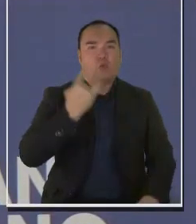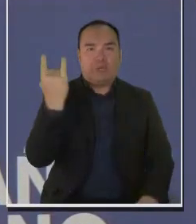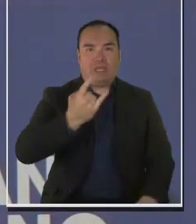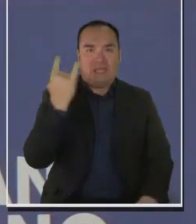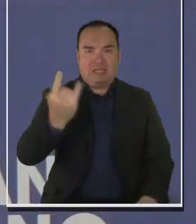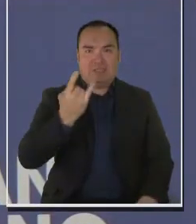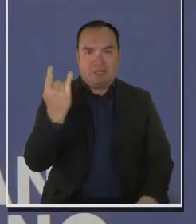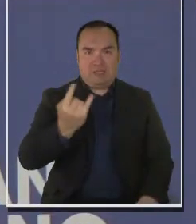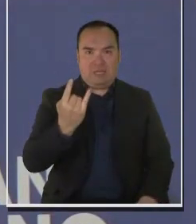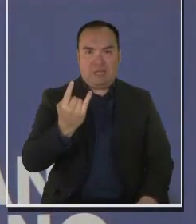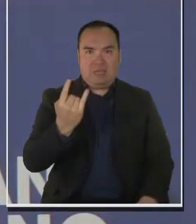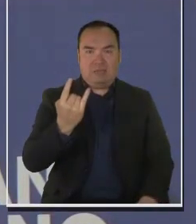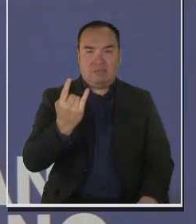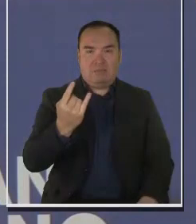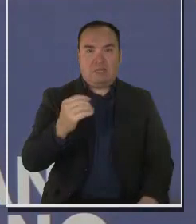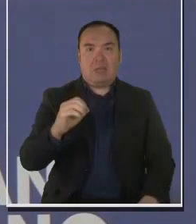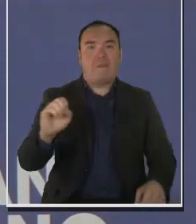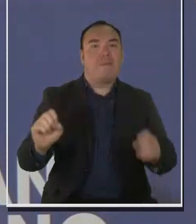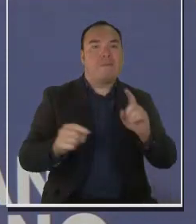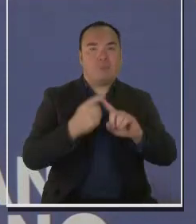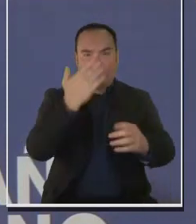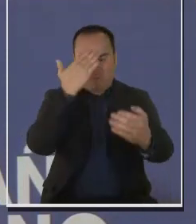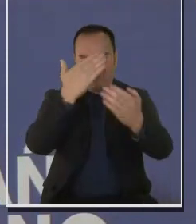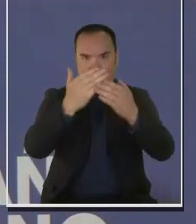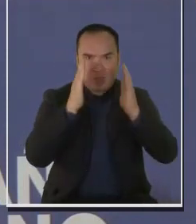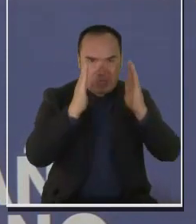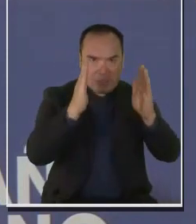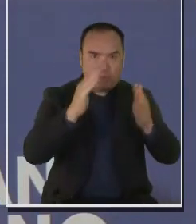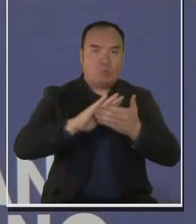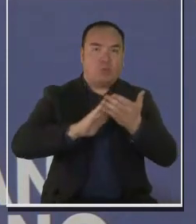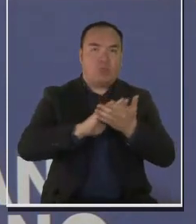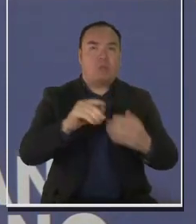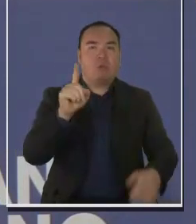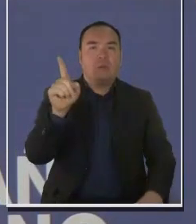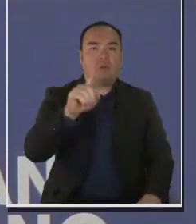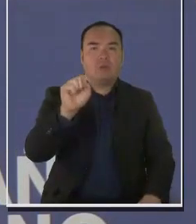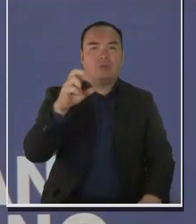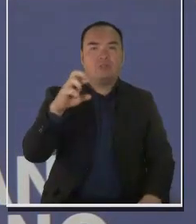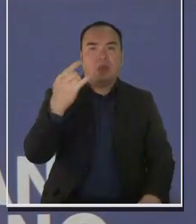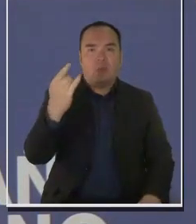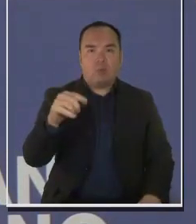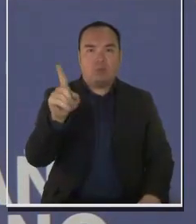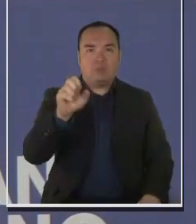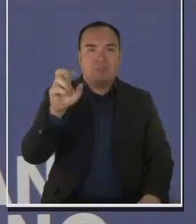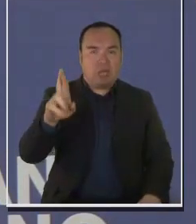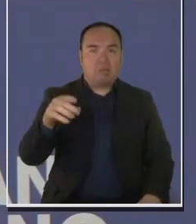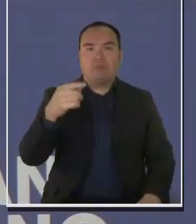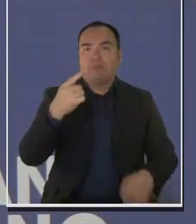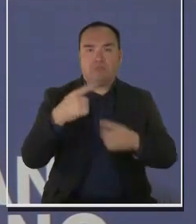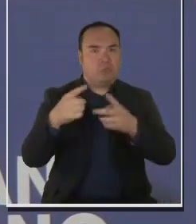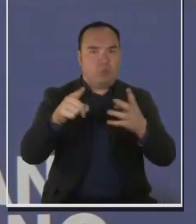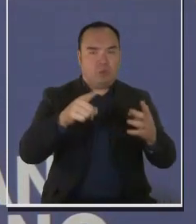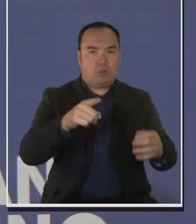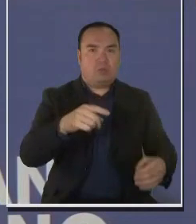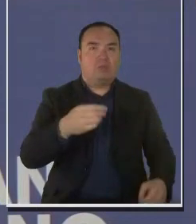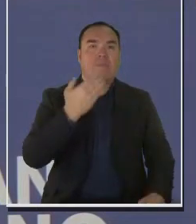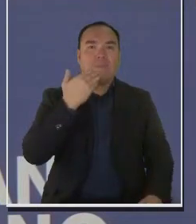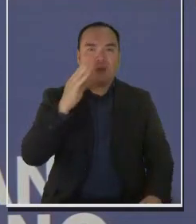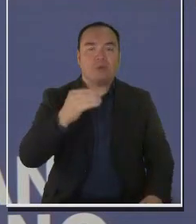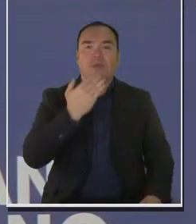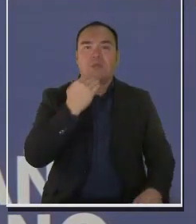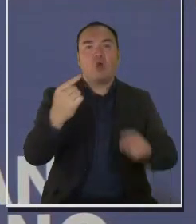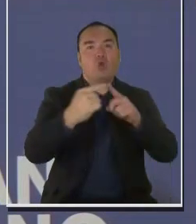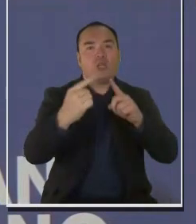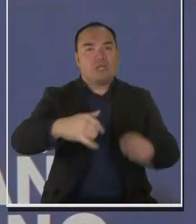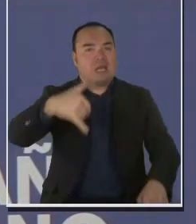que está en el nivel primario de atención, como son los SAPU, los SAR, idealmente poder contactarse con el CESFAM